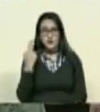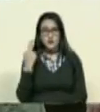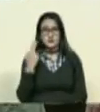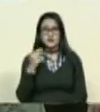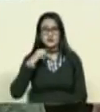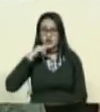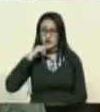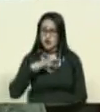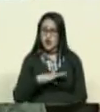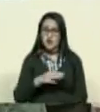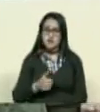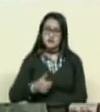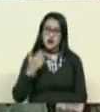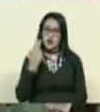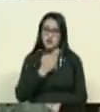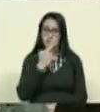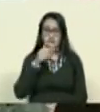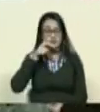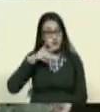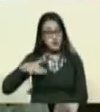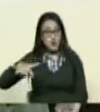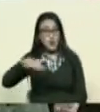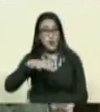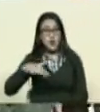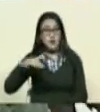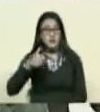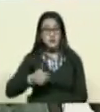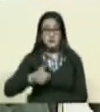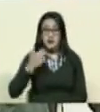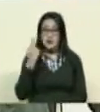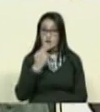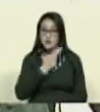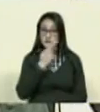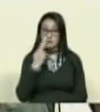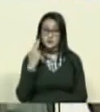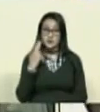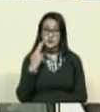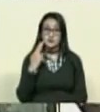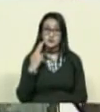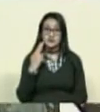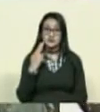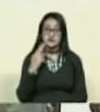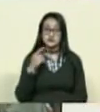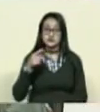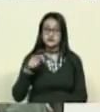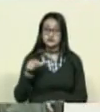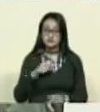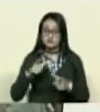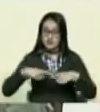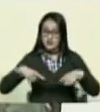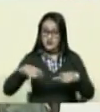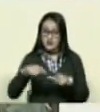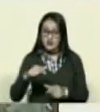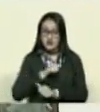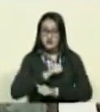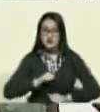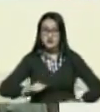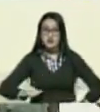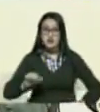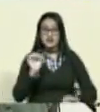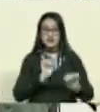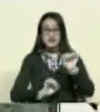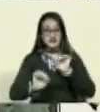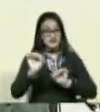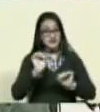la historia, mayor compromiso con el pueblo y mayor compromiso justamente desde los espacios de la Fuerza Armada Nacional Bolivariana en